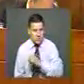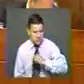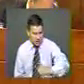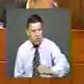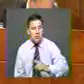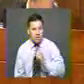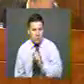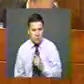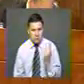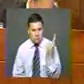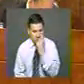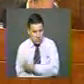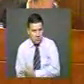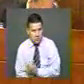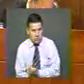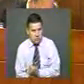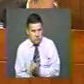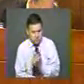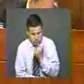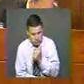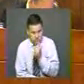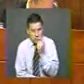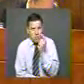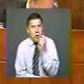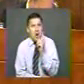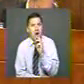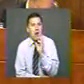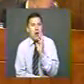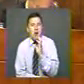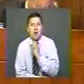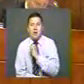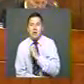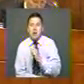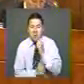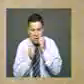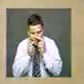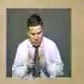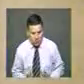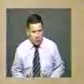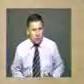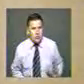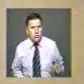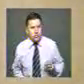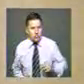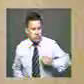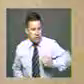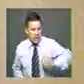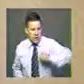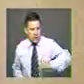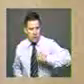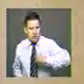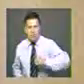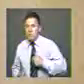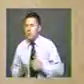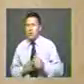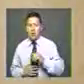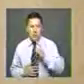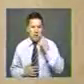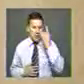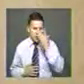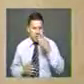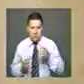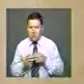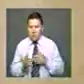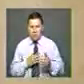A la luz del derecho internacional de los derechos humanos, las personas son titulares de todos los derechos sin distinción alguna.